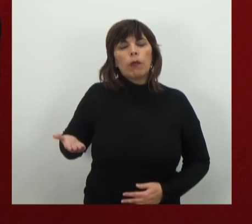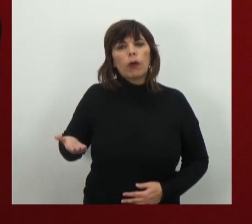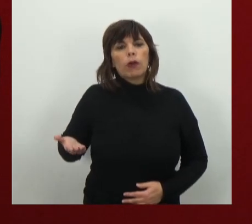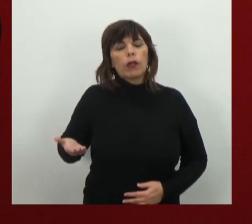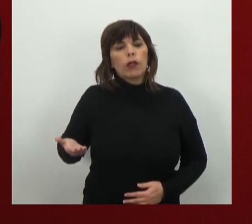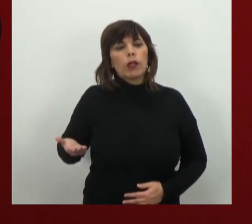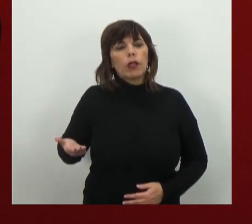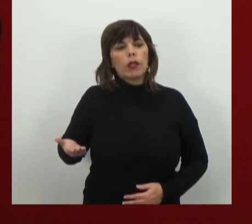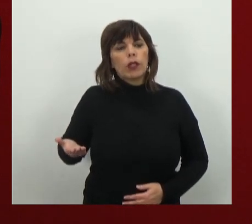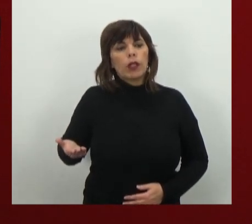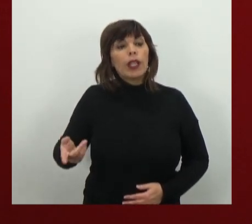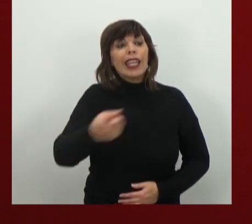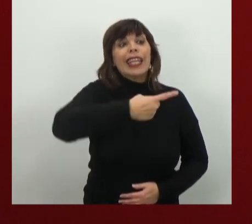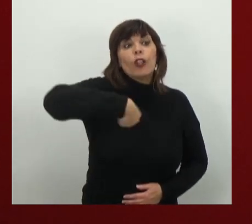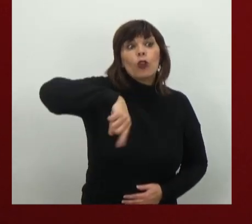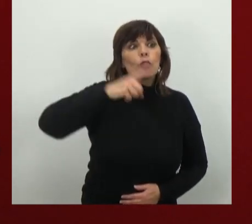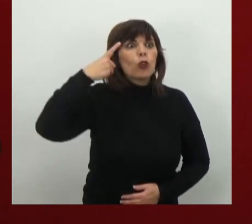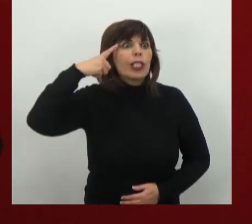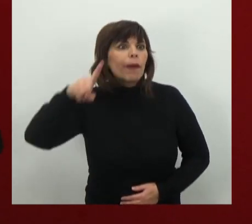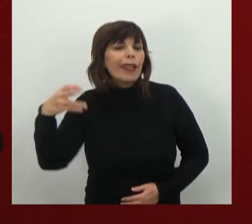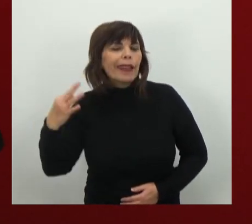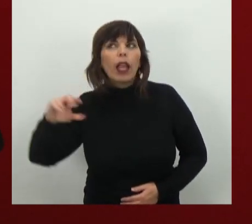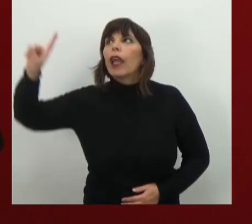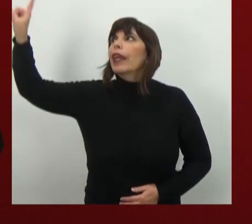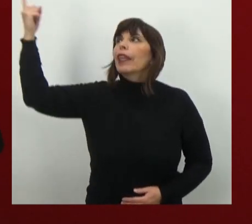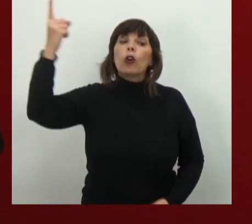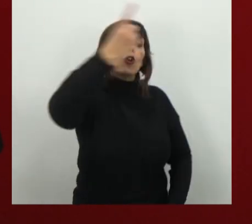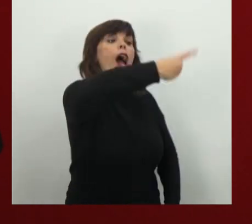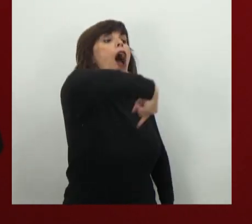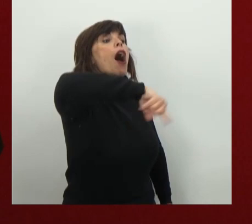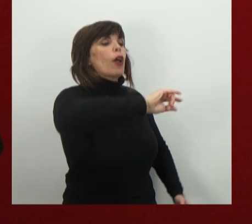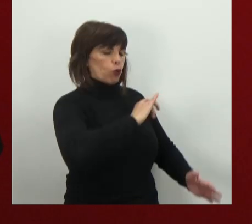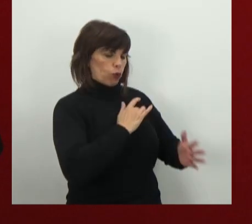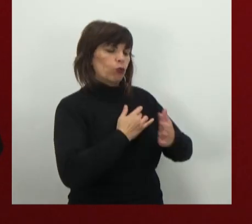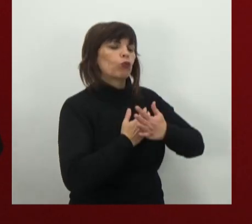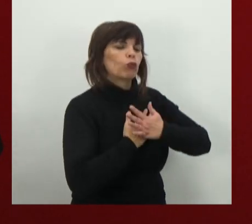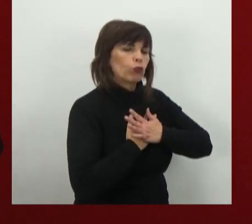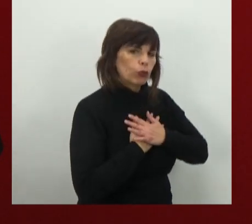saber que el Señor nos ama a nosotros. Como dice primera carta de Juan,